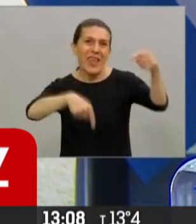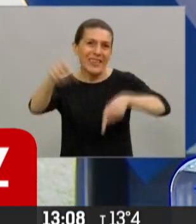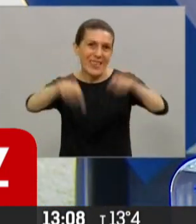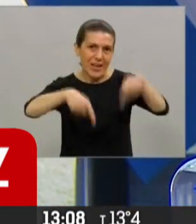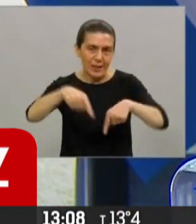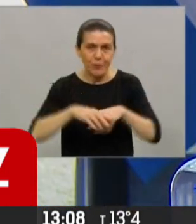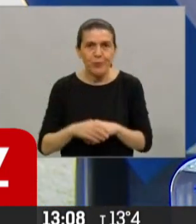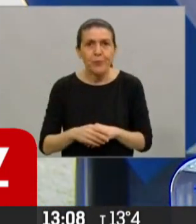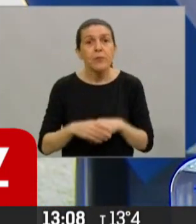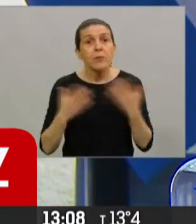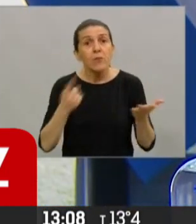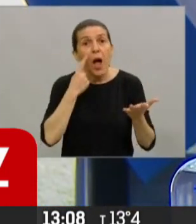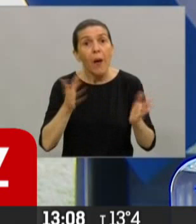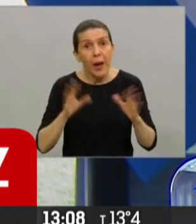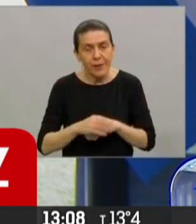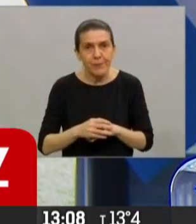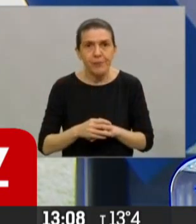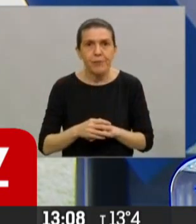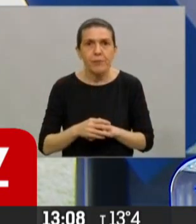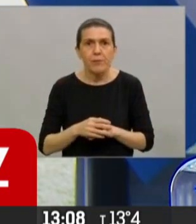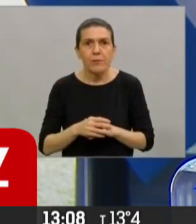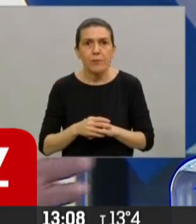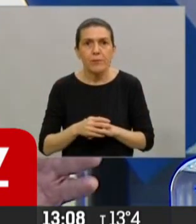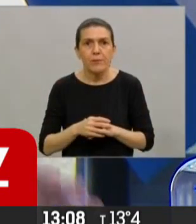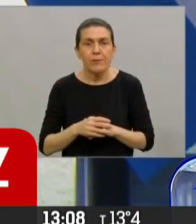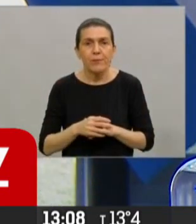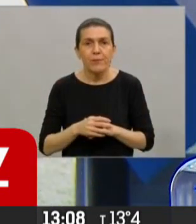acompañan. A ver,